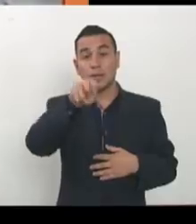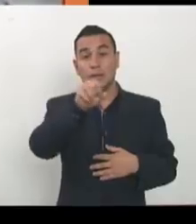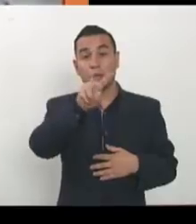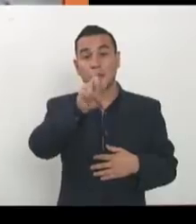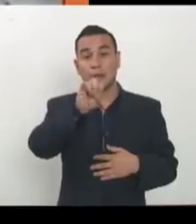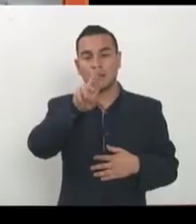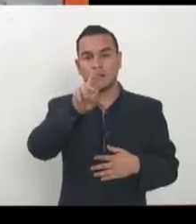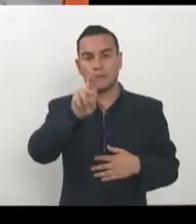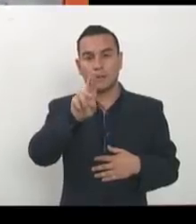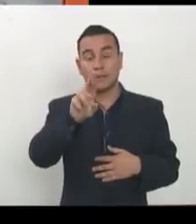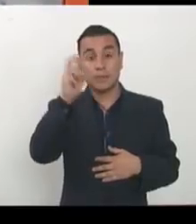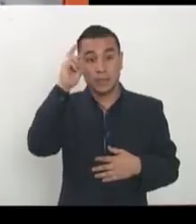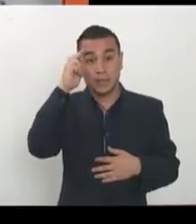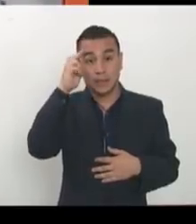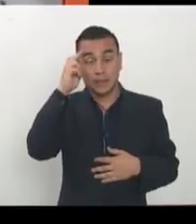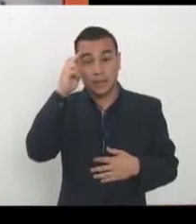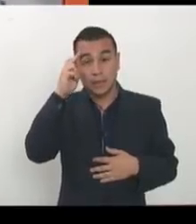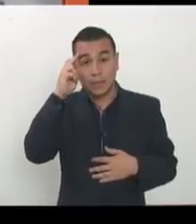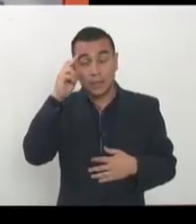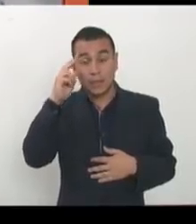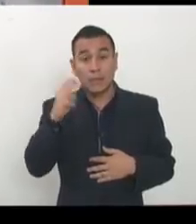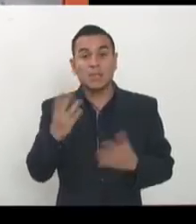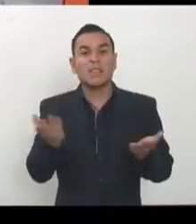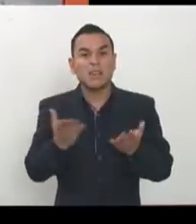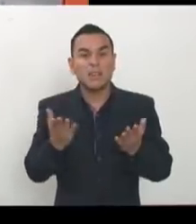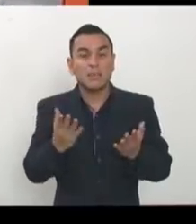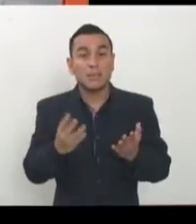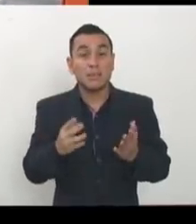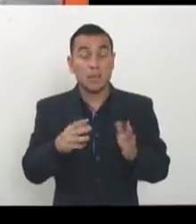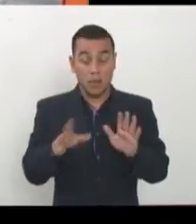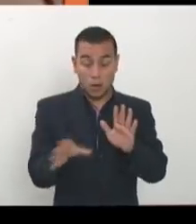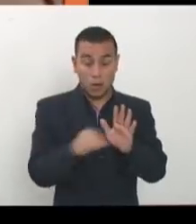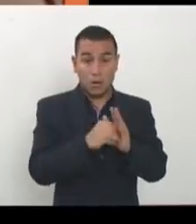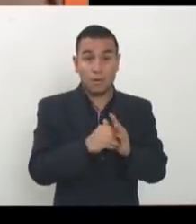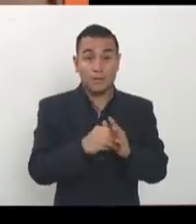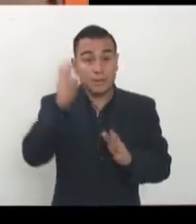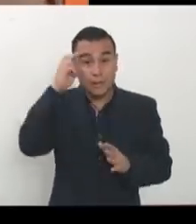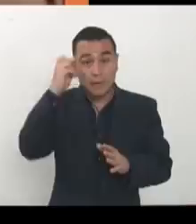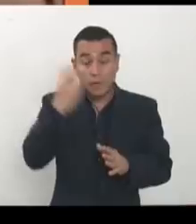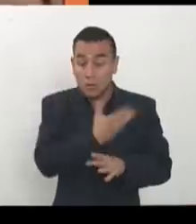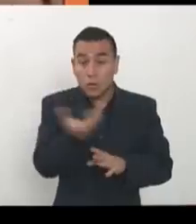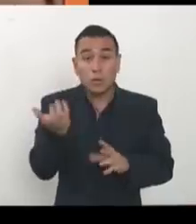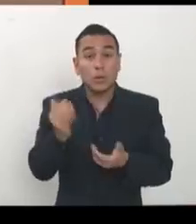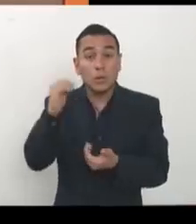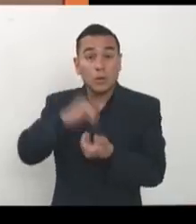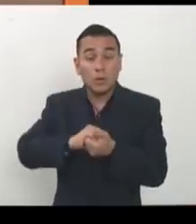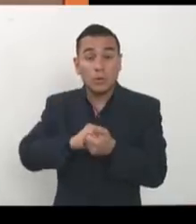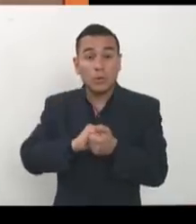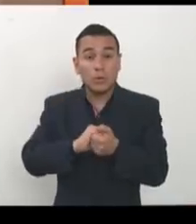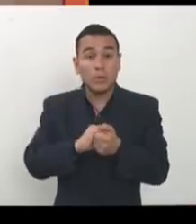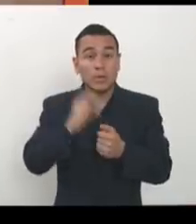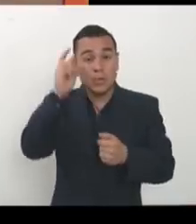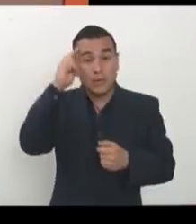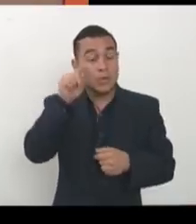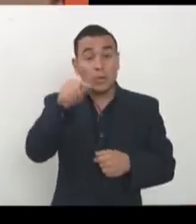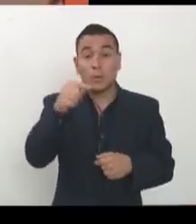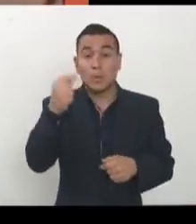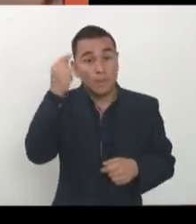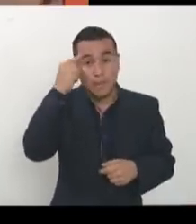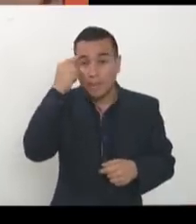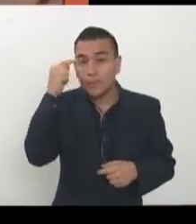este virus lo mata la solidaridad estamos pidiendo a la gente que no piense en que ellos están enfermos